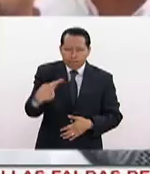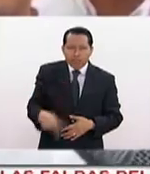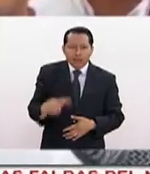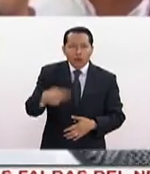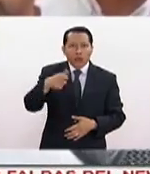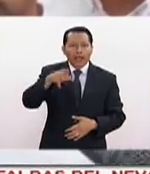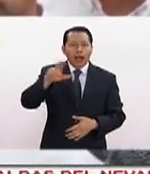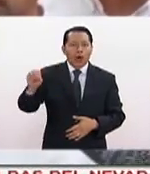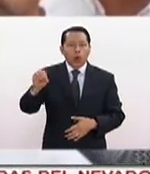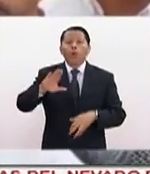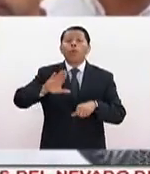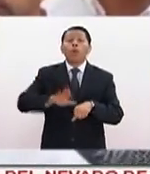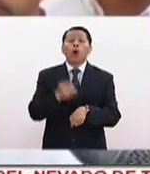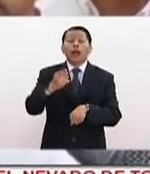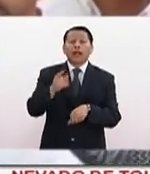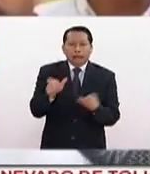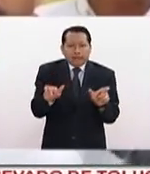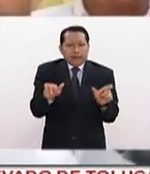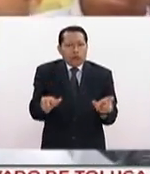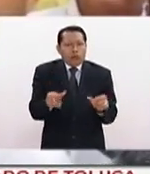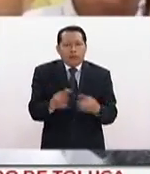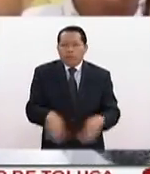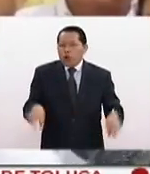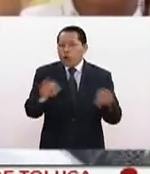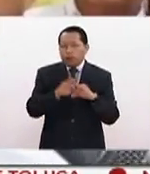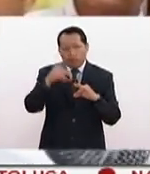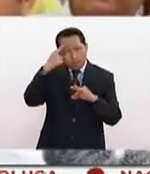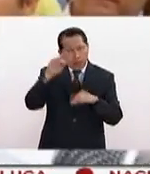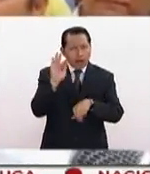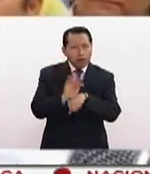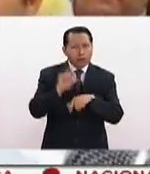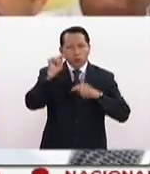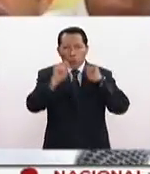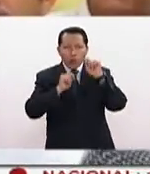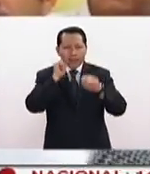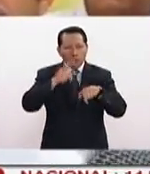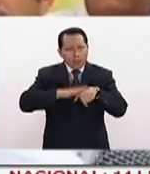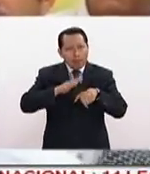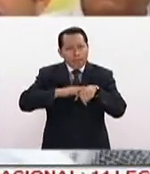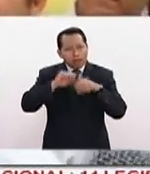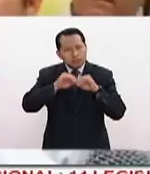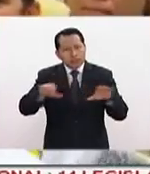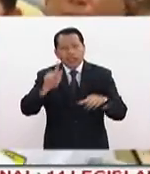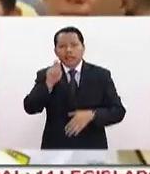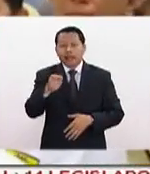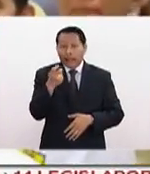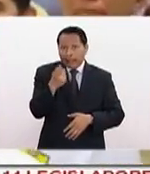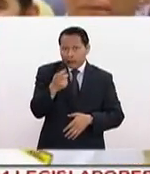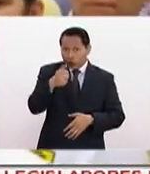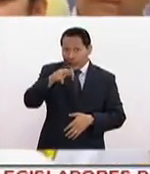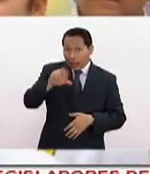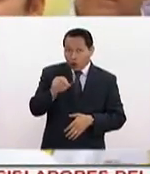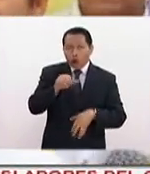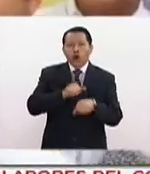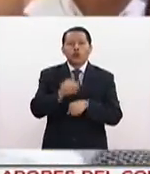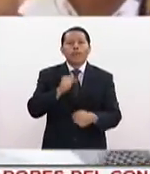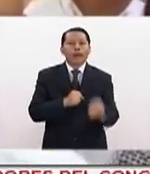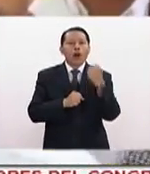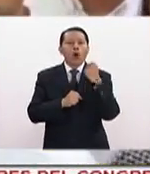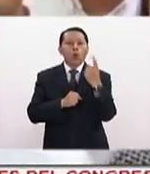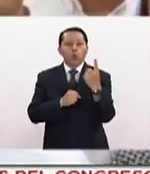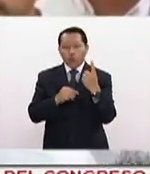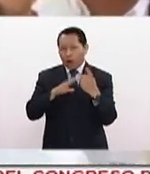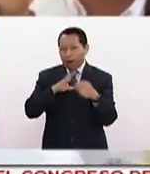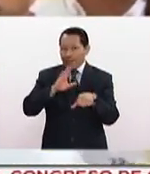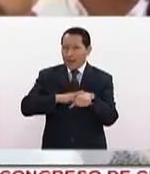Roo, porque la seguridad es fundamental para el turismo y hay que recordar que este estado es el número 1 en turismo de